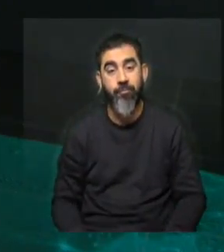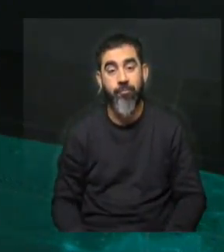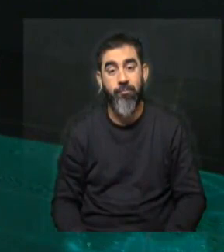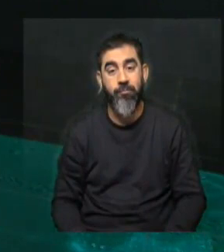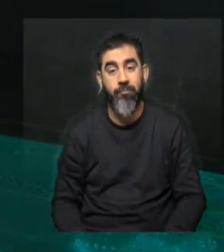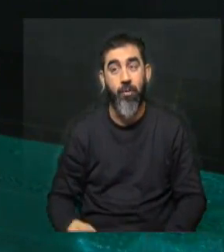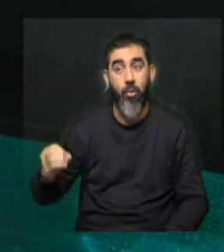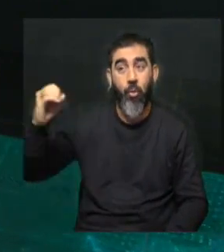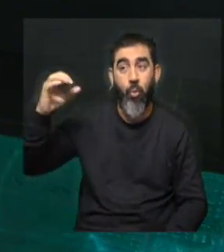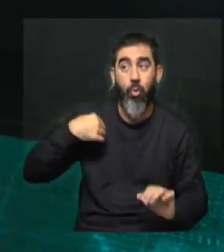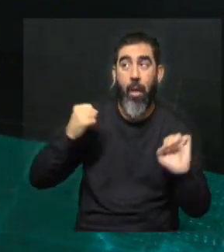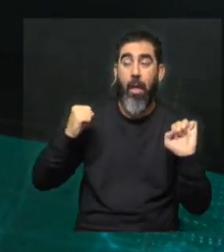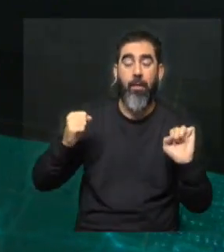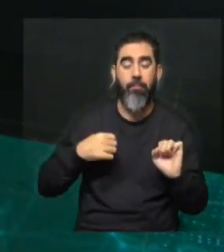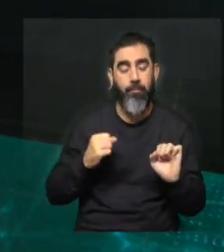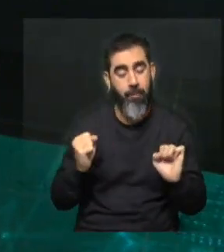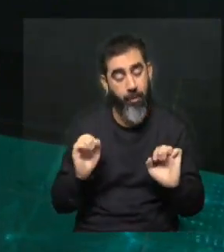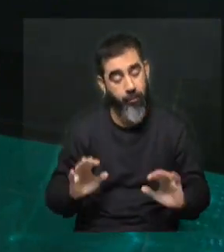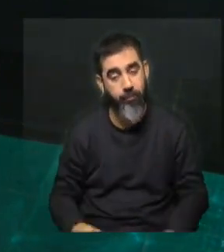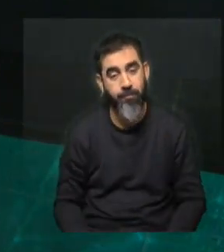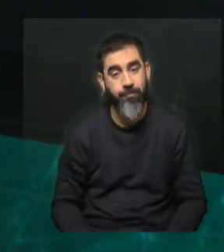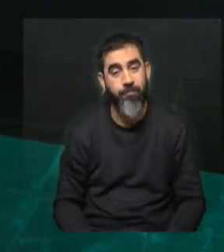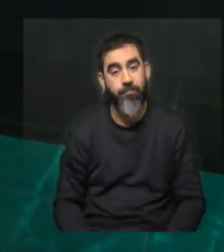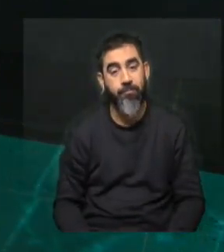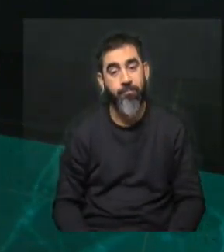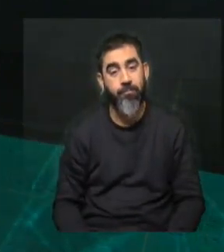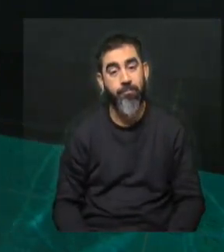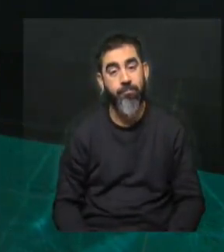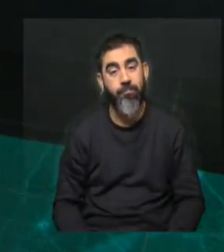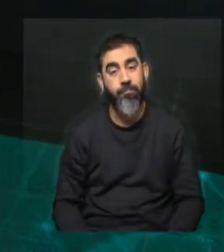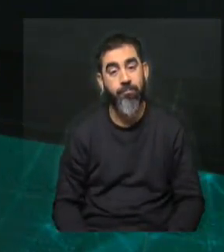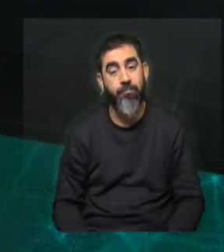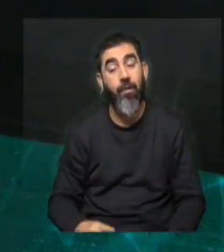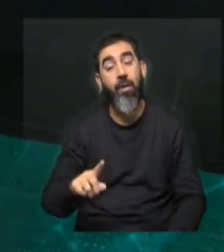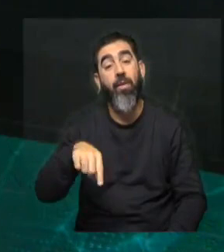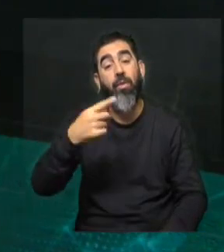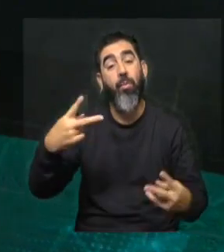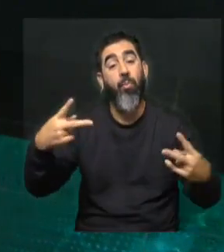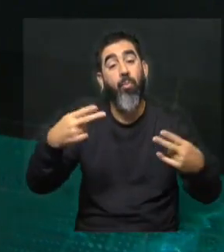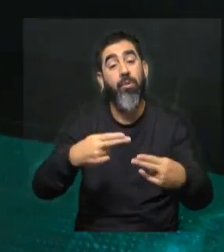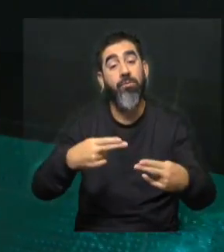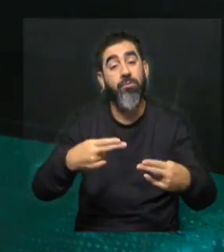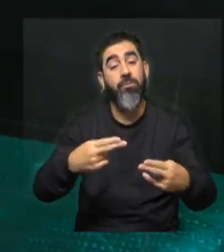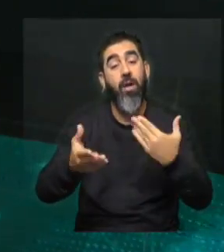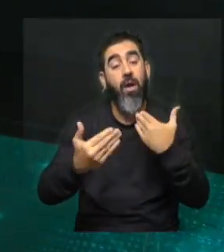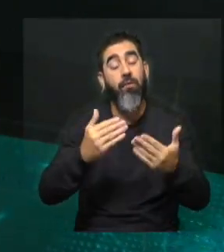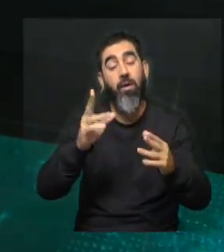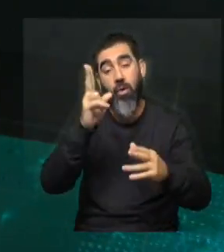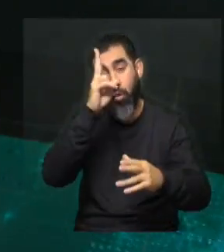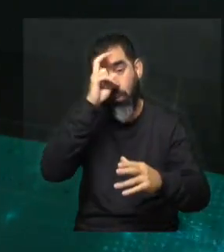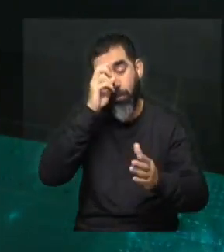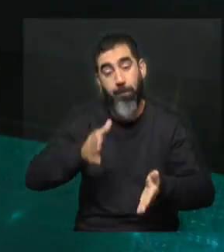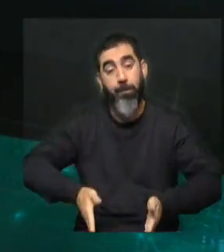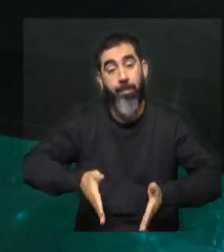algo va a pasar ahí algo va a pasar bien Qué le parece si ahora vamos enseguida de de la pausa vamos a hablar del hospital de